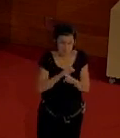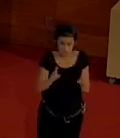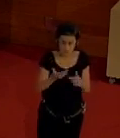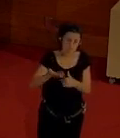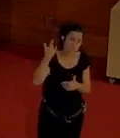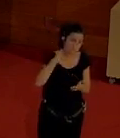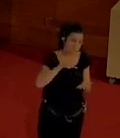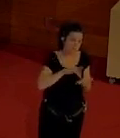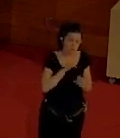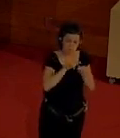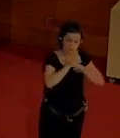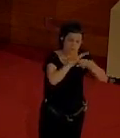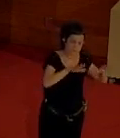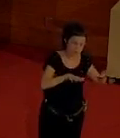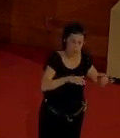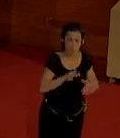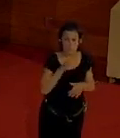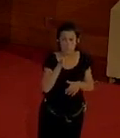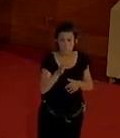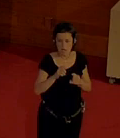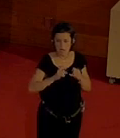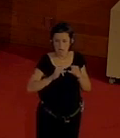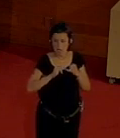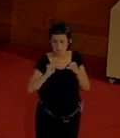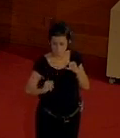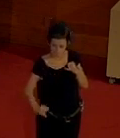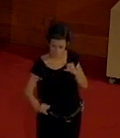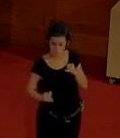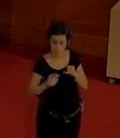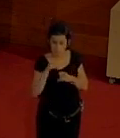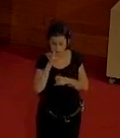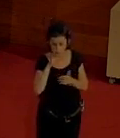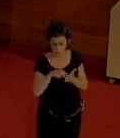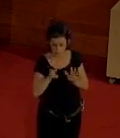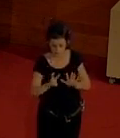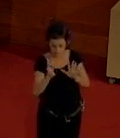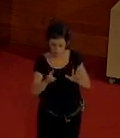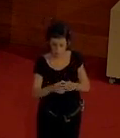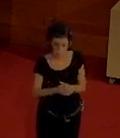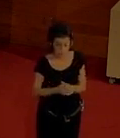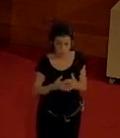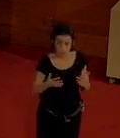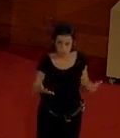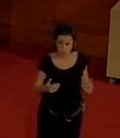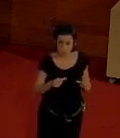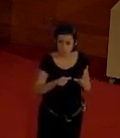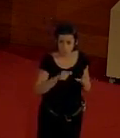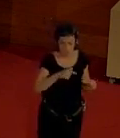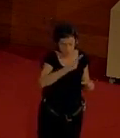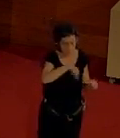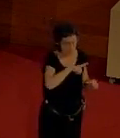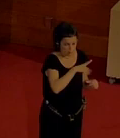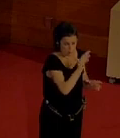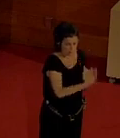pandemia y ya lo sufrió con la crisis económica del año 2008 luego el problema fundamental con todos los errores que hayamos cometido nosotros que son